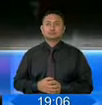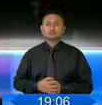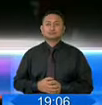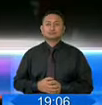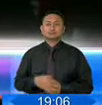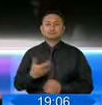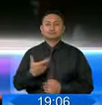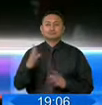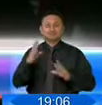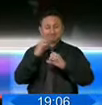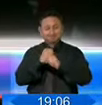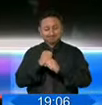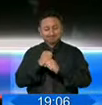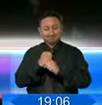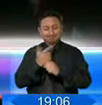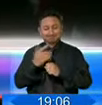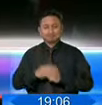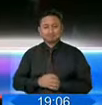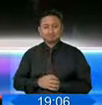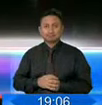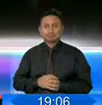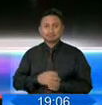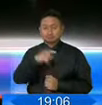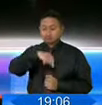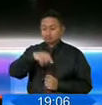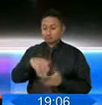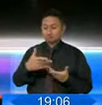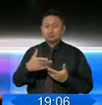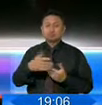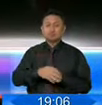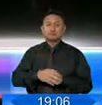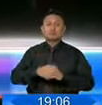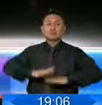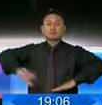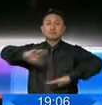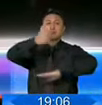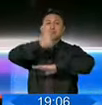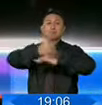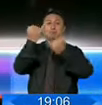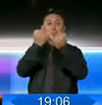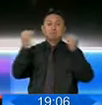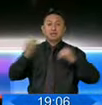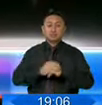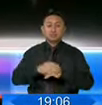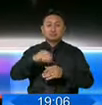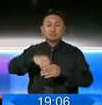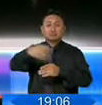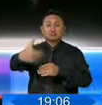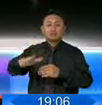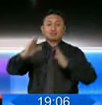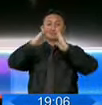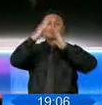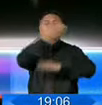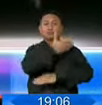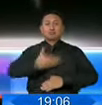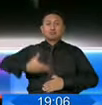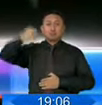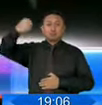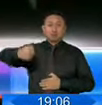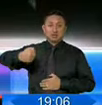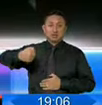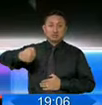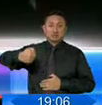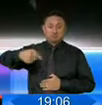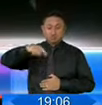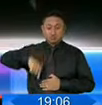María Fernanda, buenas noches. Así es, nos encontramos en la Plaza de la Independencia, precisamente en los exteriores del Palacio de Gobierno,